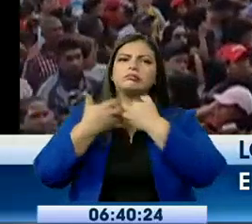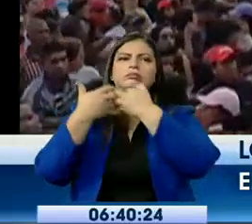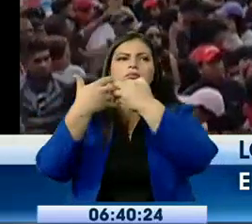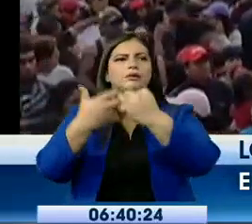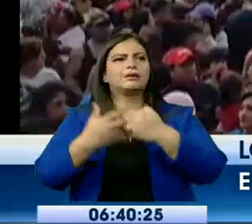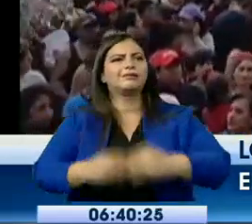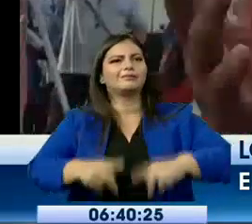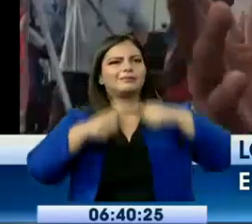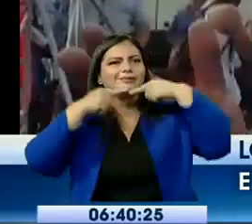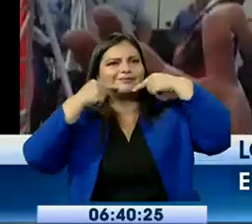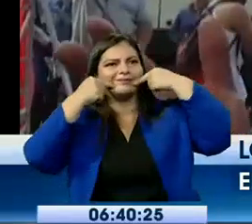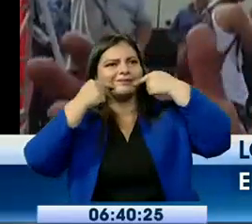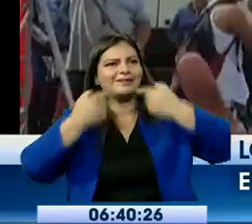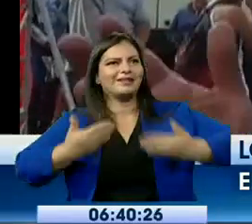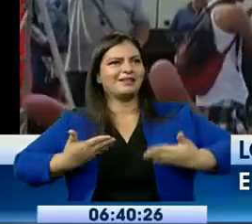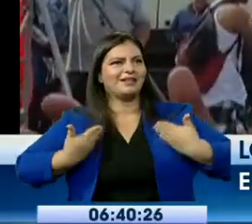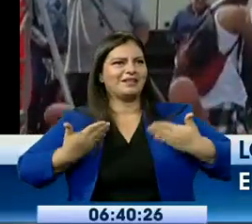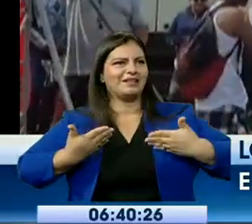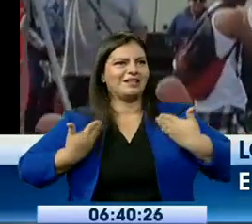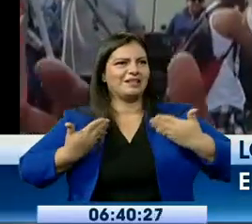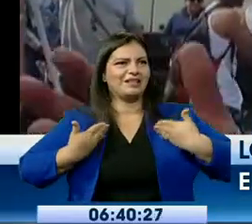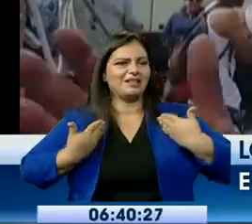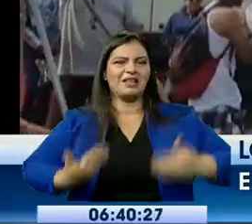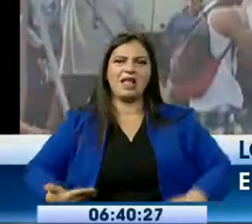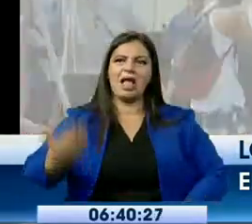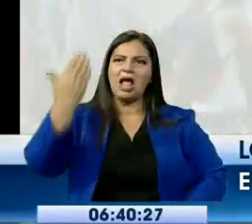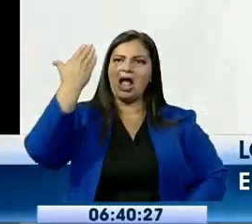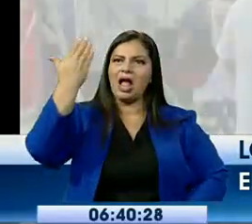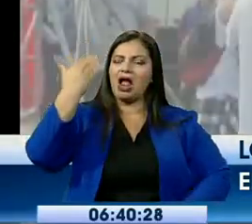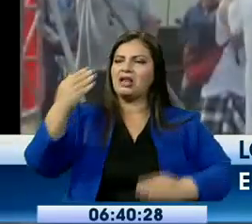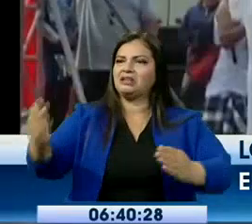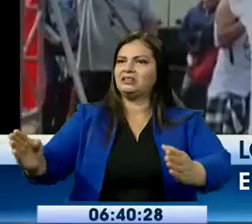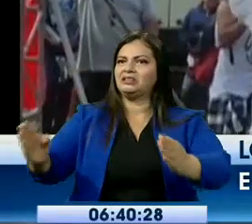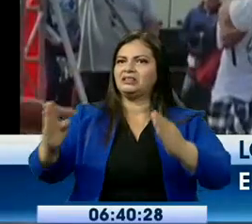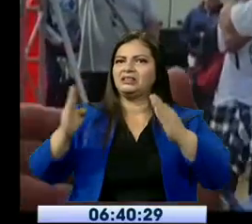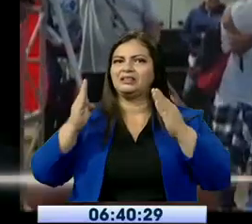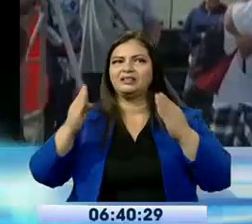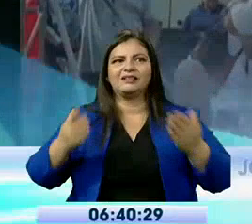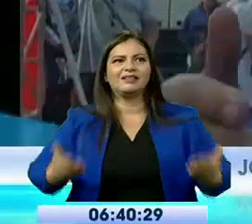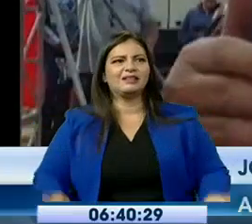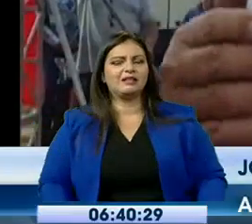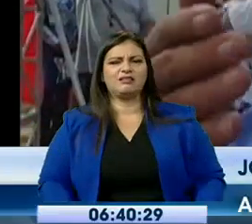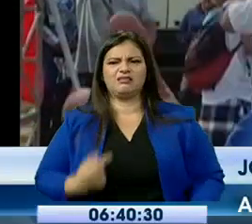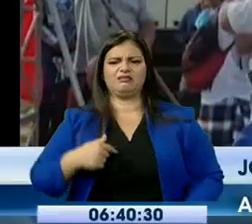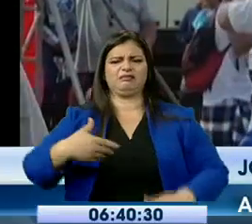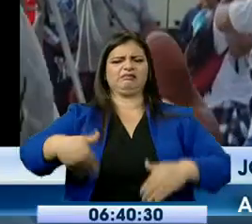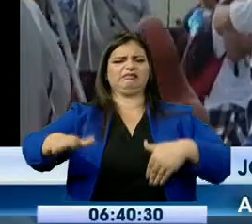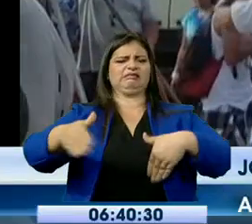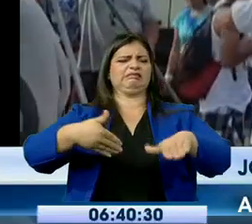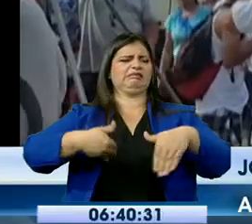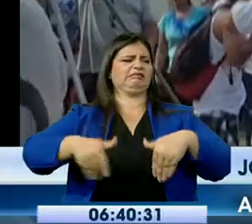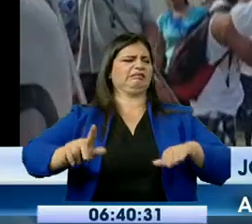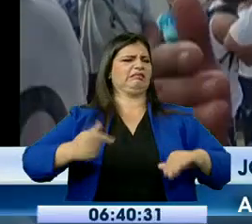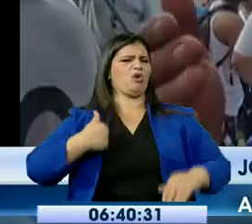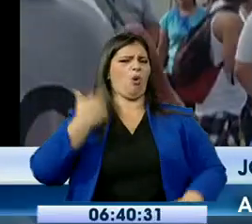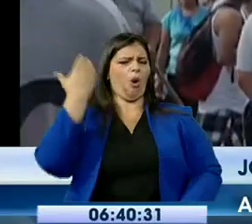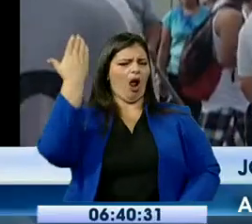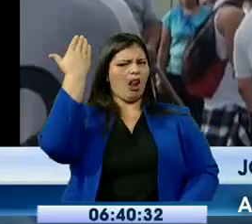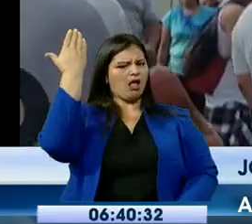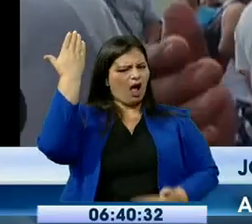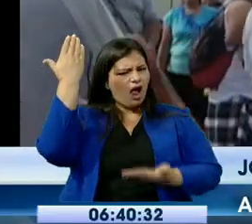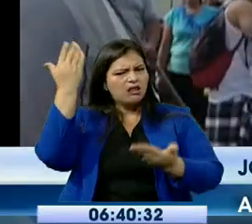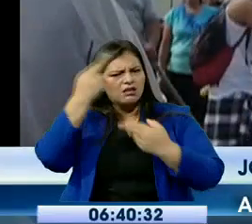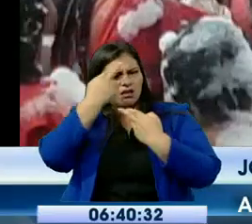viene y le echa un poco de espuma en la cara al alcalde y no pasa nada. ¿Por qué? Porque estamos en un plan, en un rol de absoluta